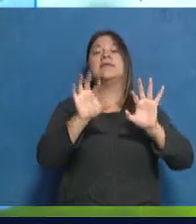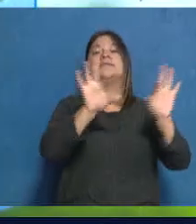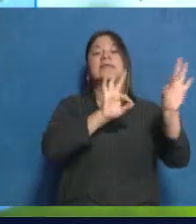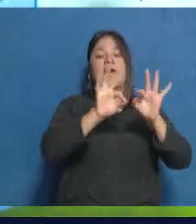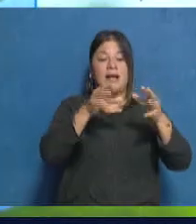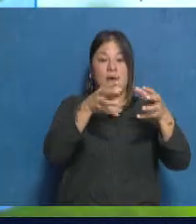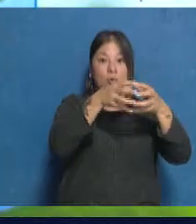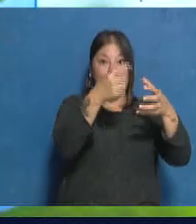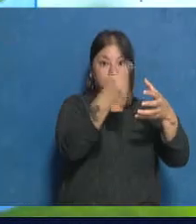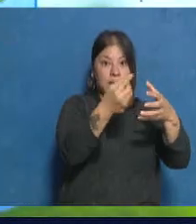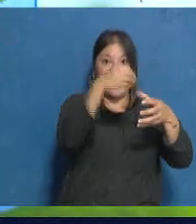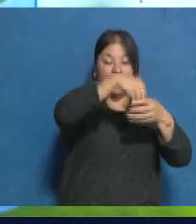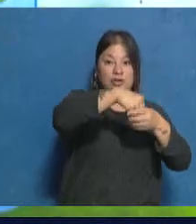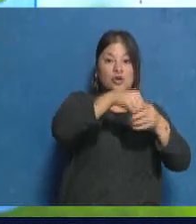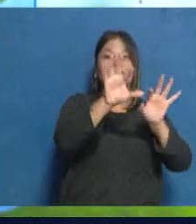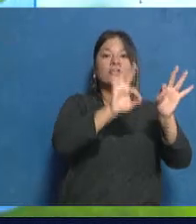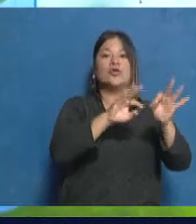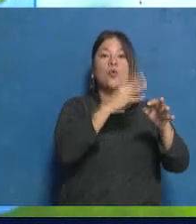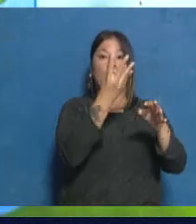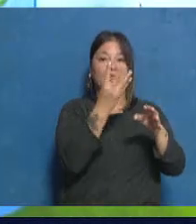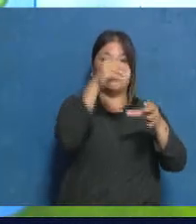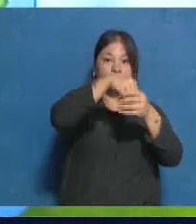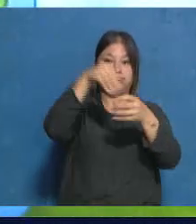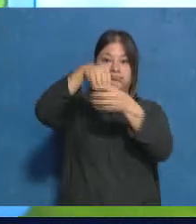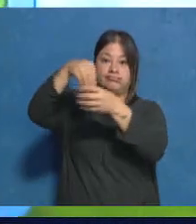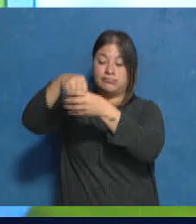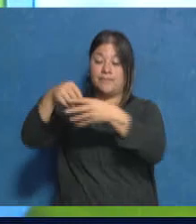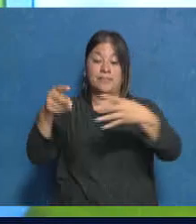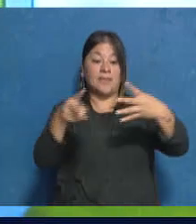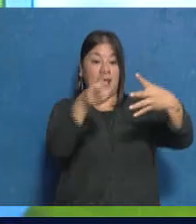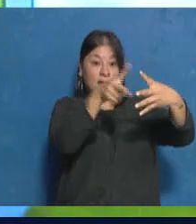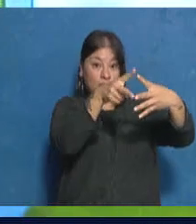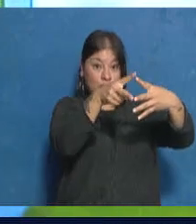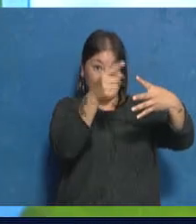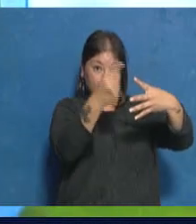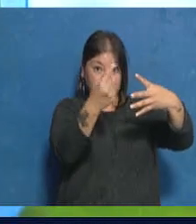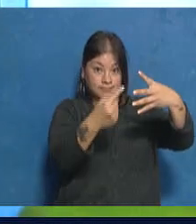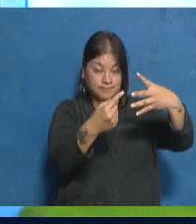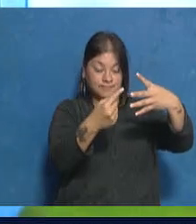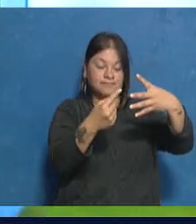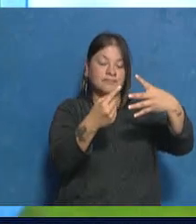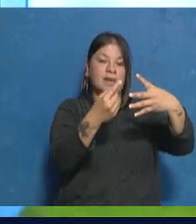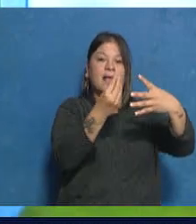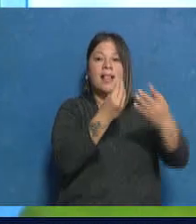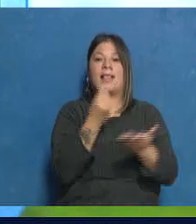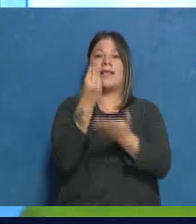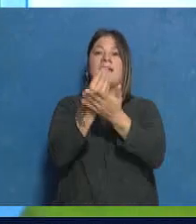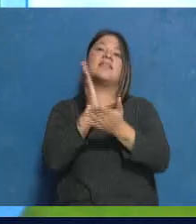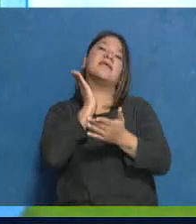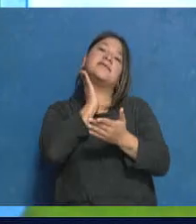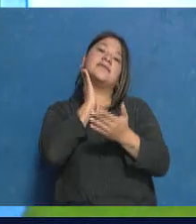cada uno. Los primeros 2 de cada grupo van a clasificar a lo que serían los 16avos de